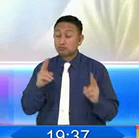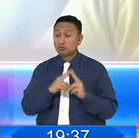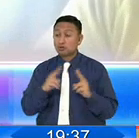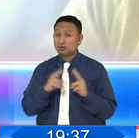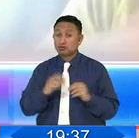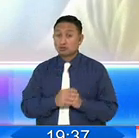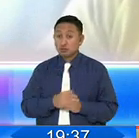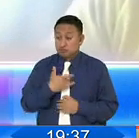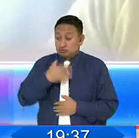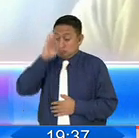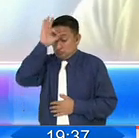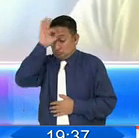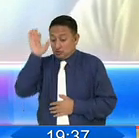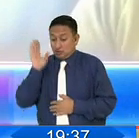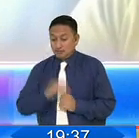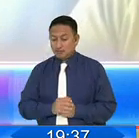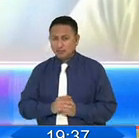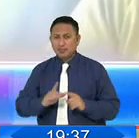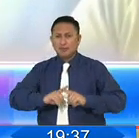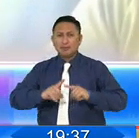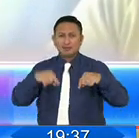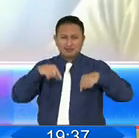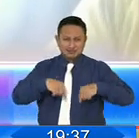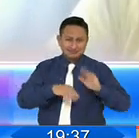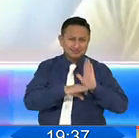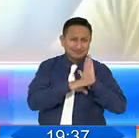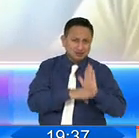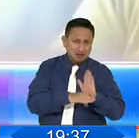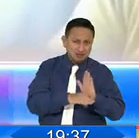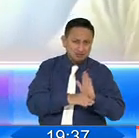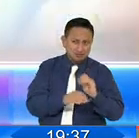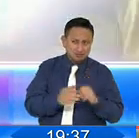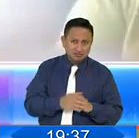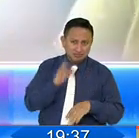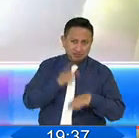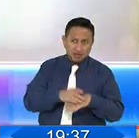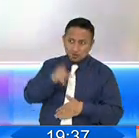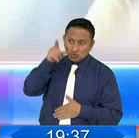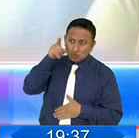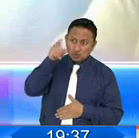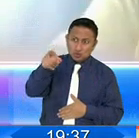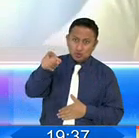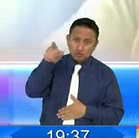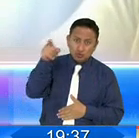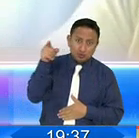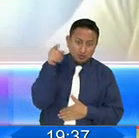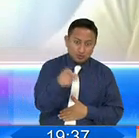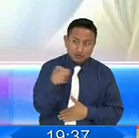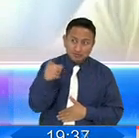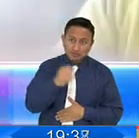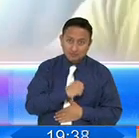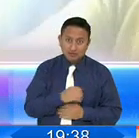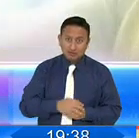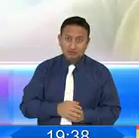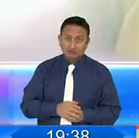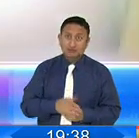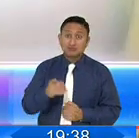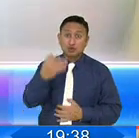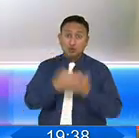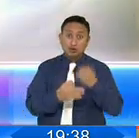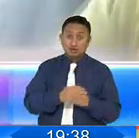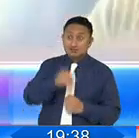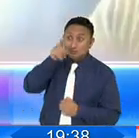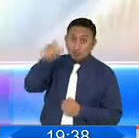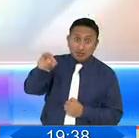no sabía. Sin embargo, tuvimos testigos presentes que lo indicaron, que lo mostraron directamente. Le dijeron al juez,